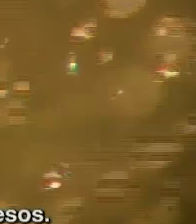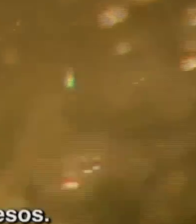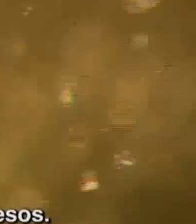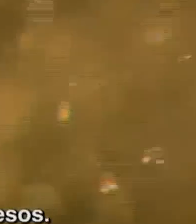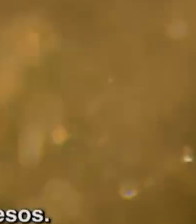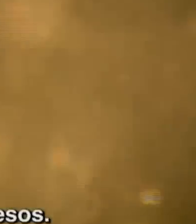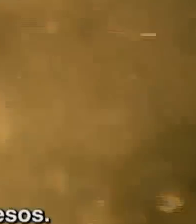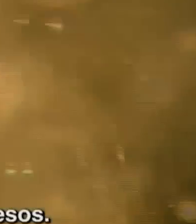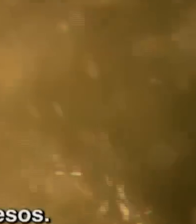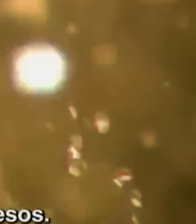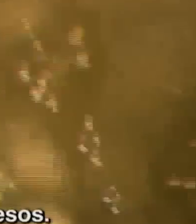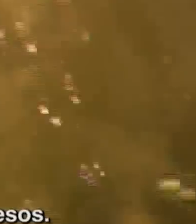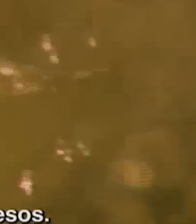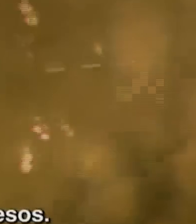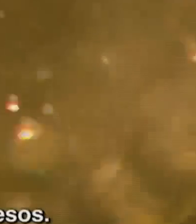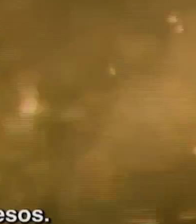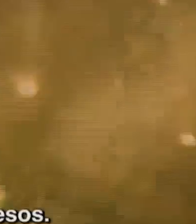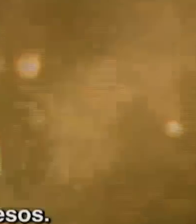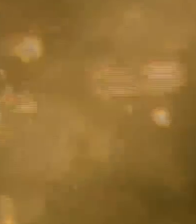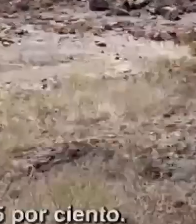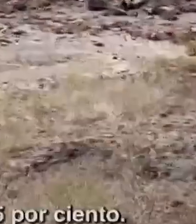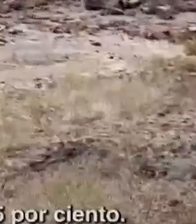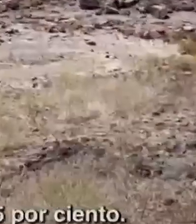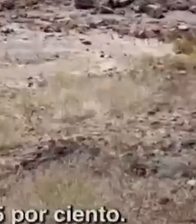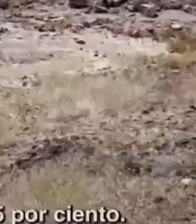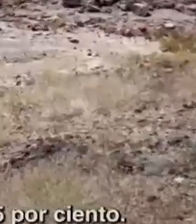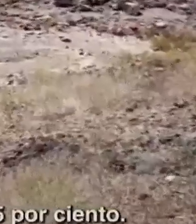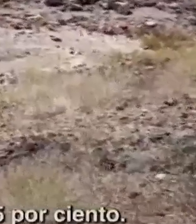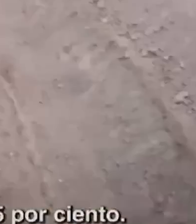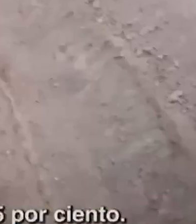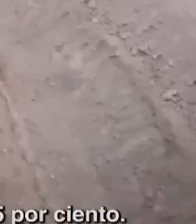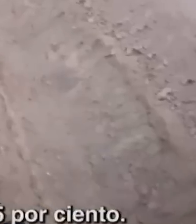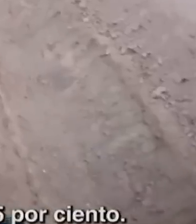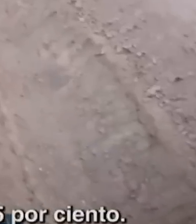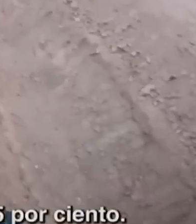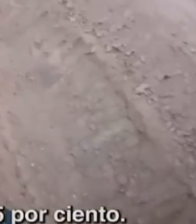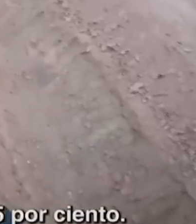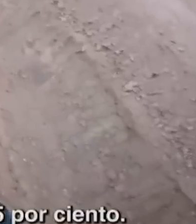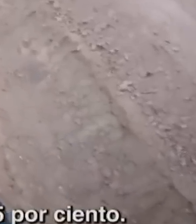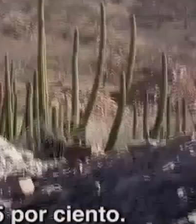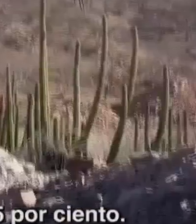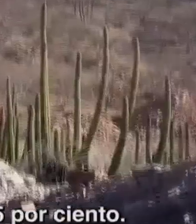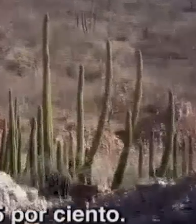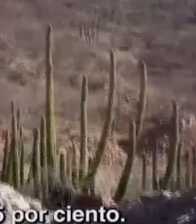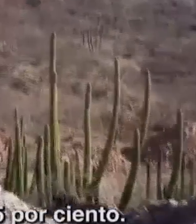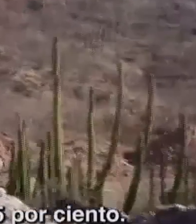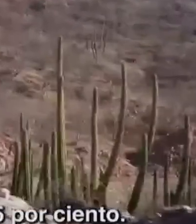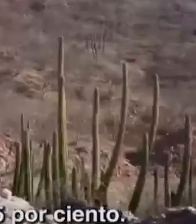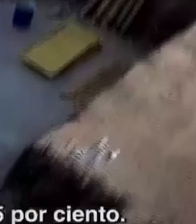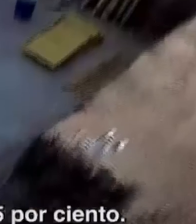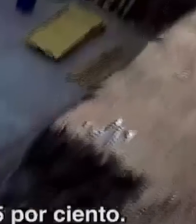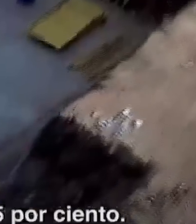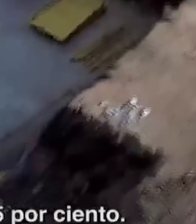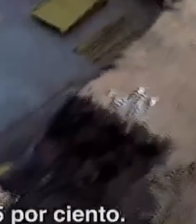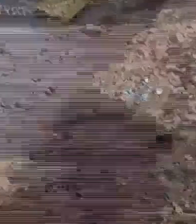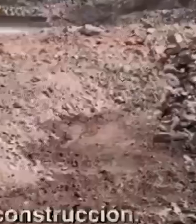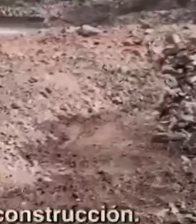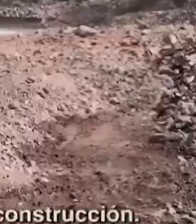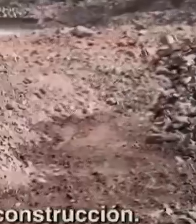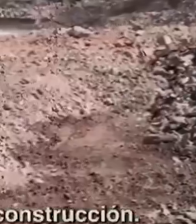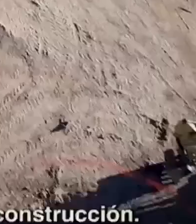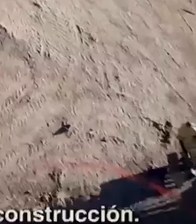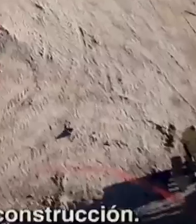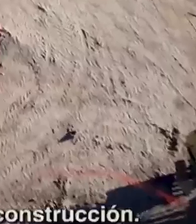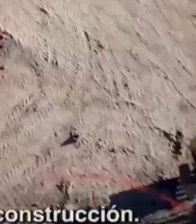invierten 347 millones de pesos. El acueducto Yaqui tiene un avance físico global del 45%. A